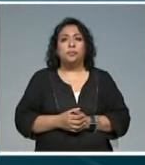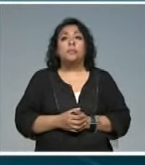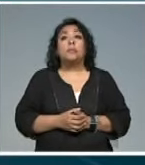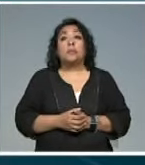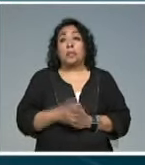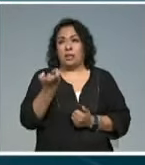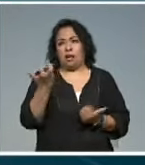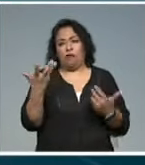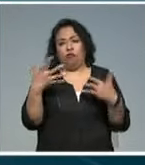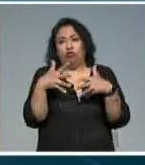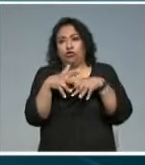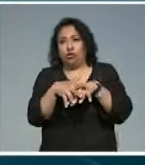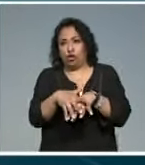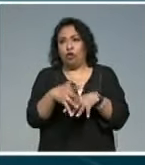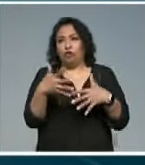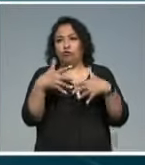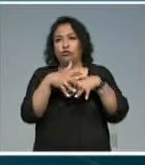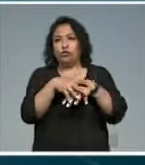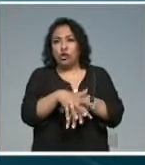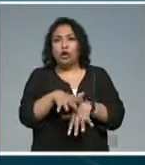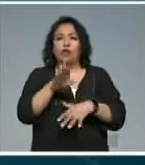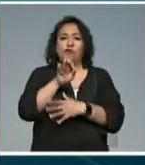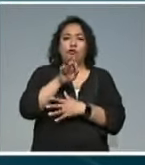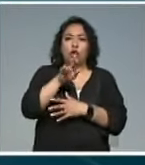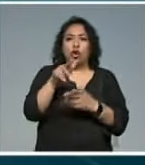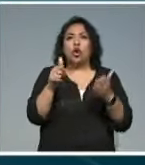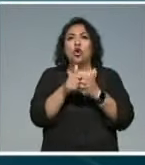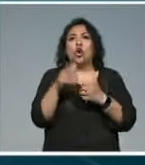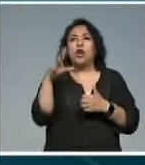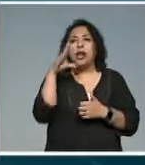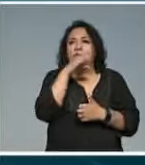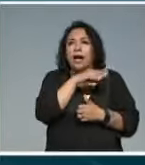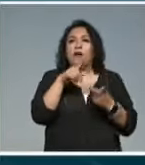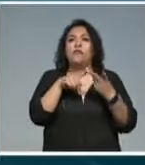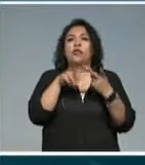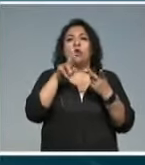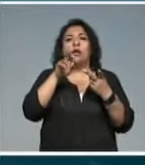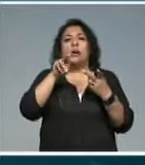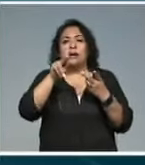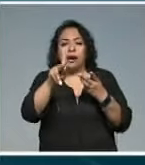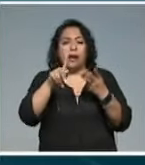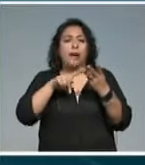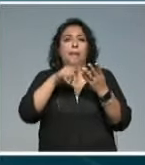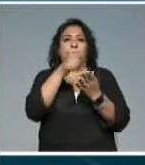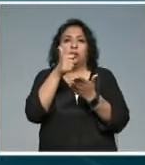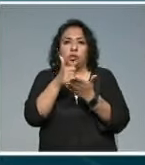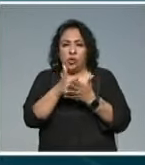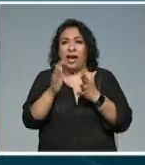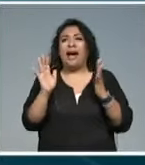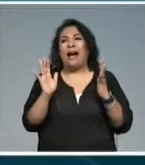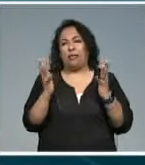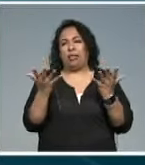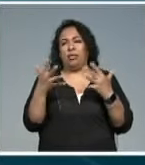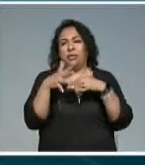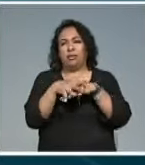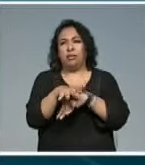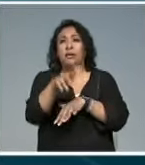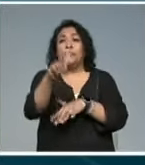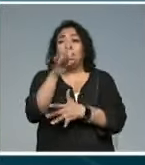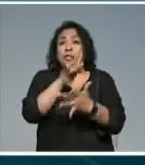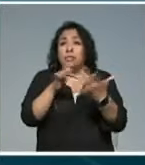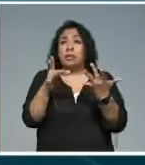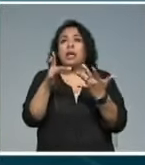Pero es una fusión, tenemos fusión de la parte de folclore con la parte afro, con un poco de rap, con un poco de la parte urbana. Es un disco de